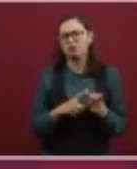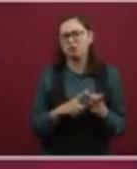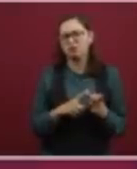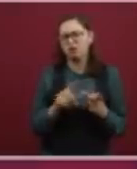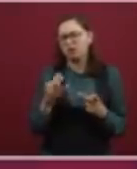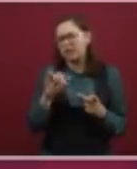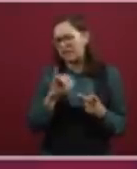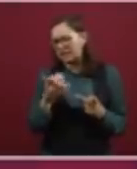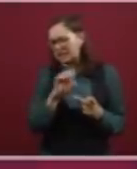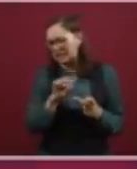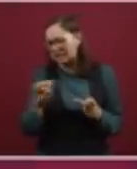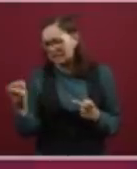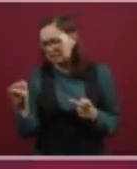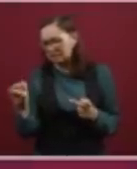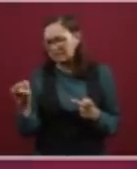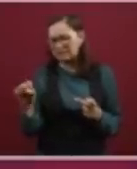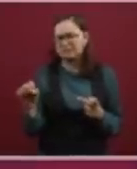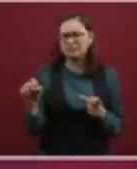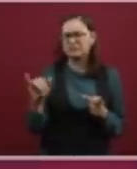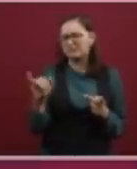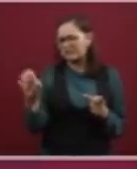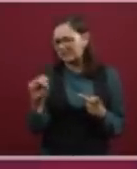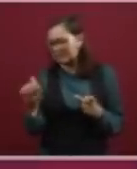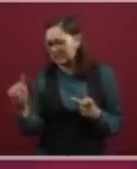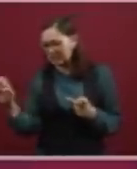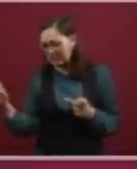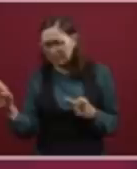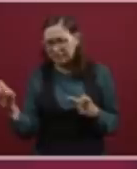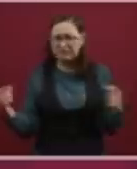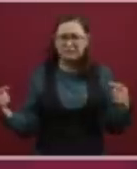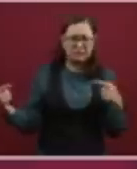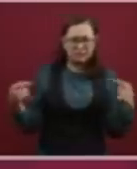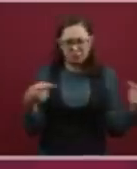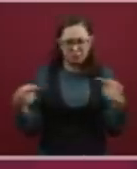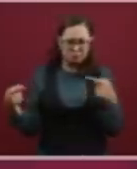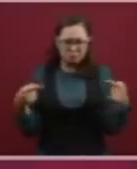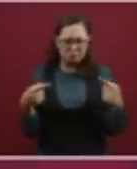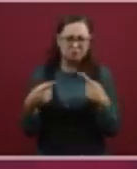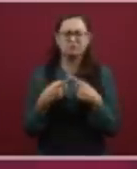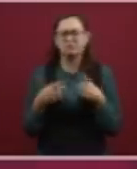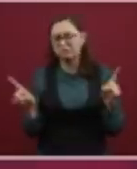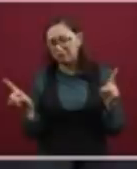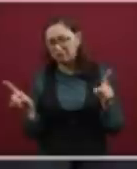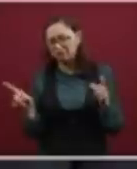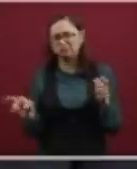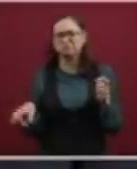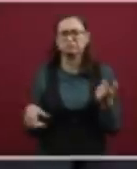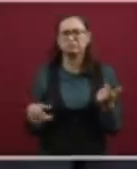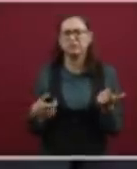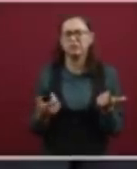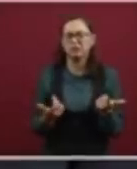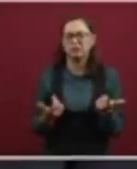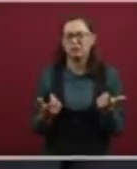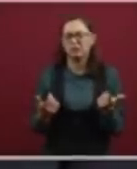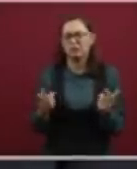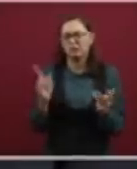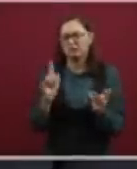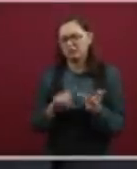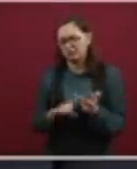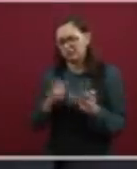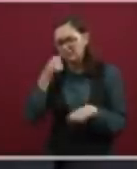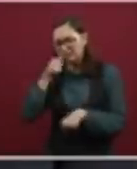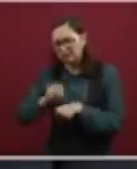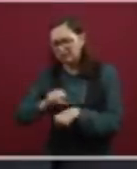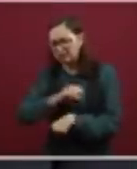el Seguro, Hacienda y el ISSSTE, Hacienda y la Secretaría de